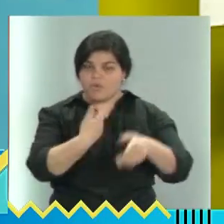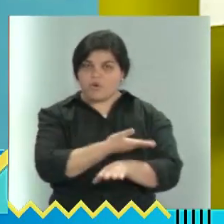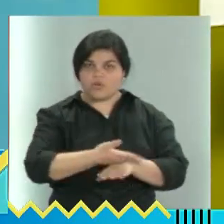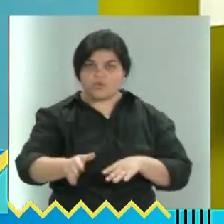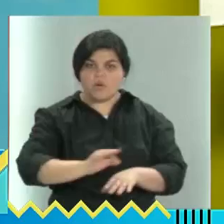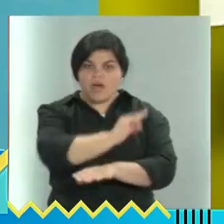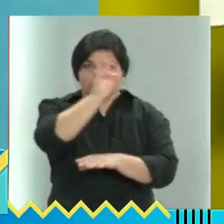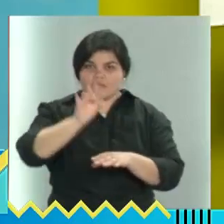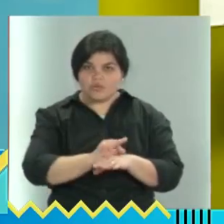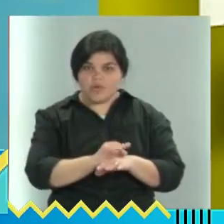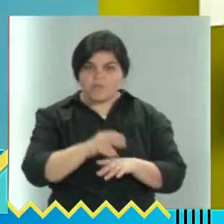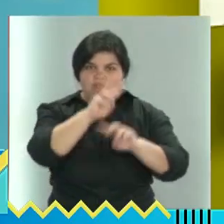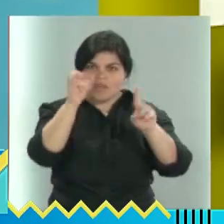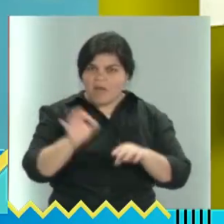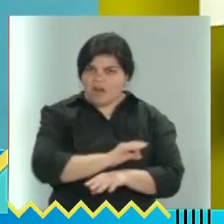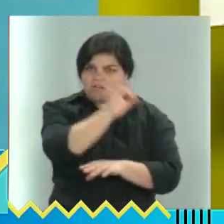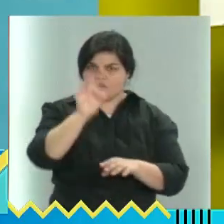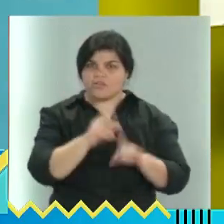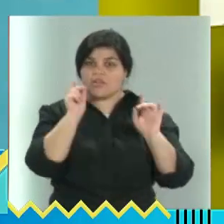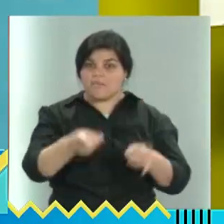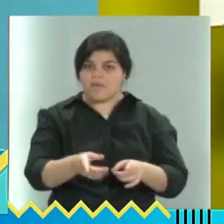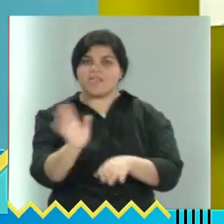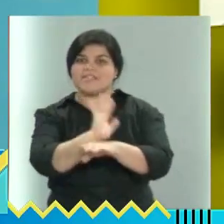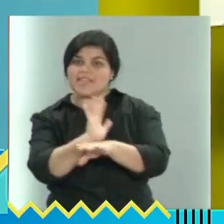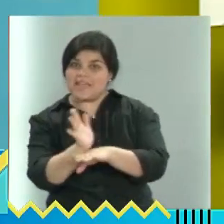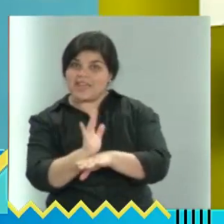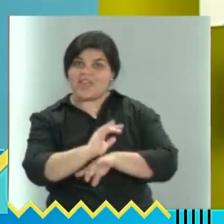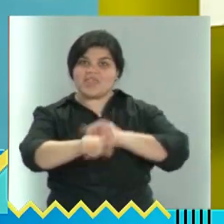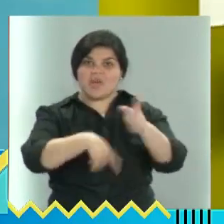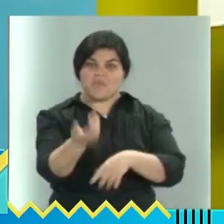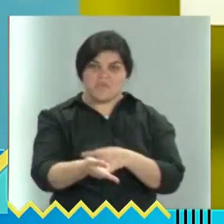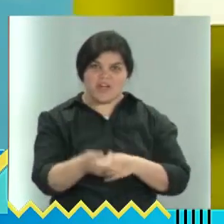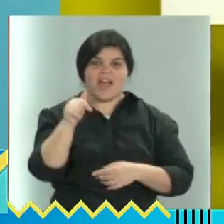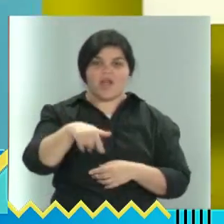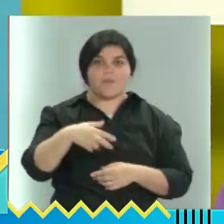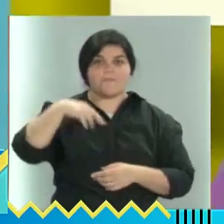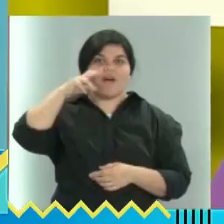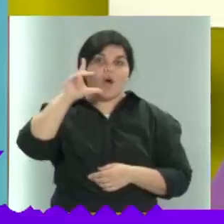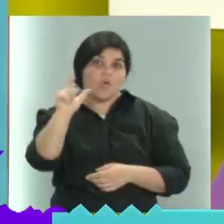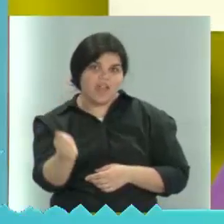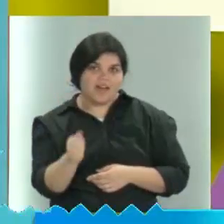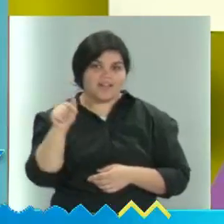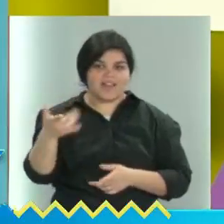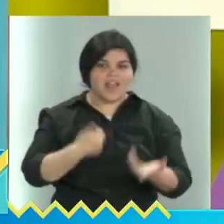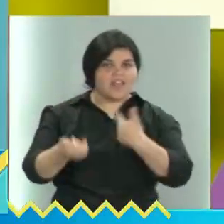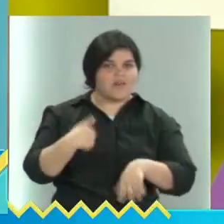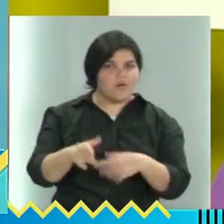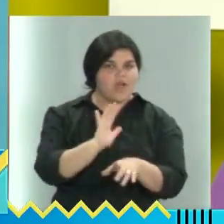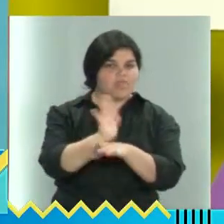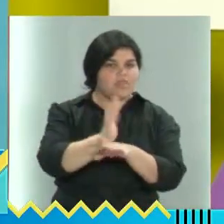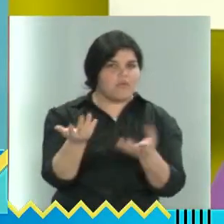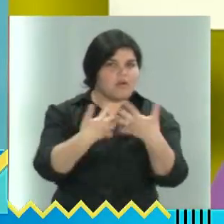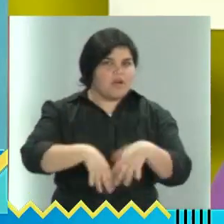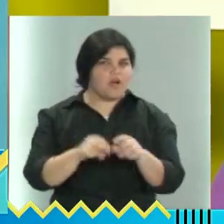de arquitectura, y para hablar de arquitectura también podemos hablar de cine, así que ella en el próximo bloque, Paula Semis, nos va a hablar de este tema a través